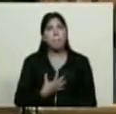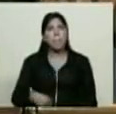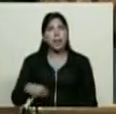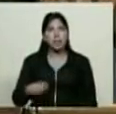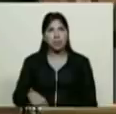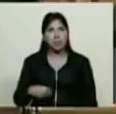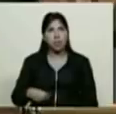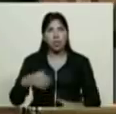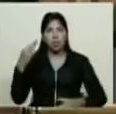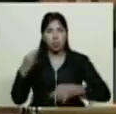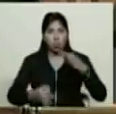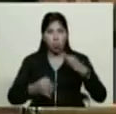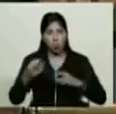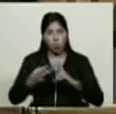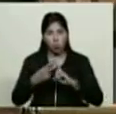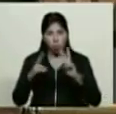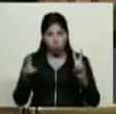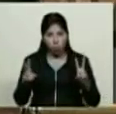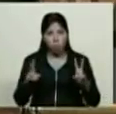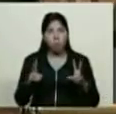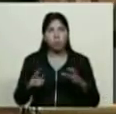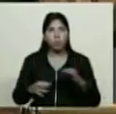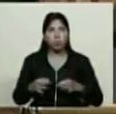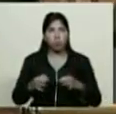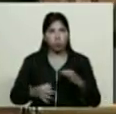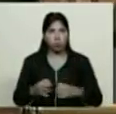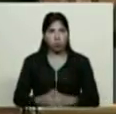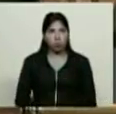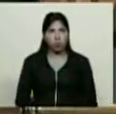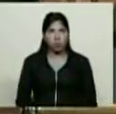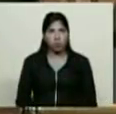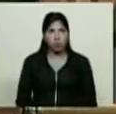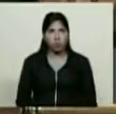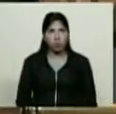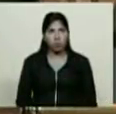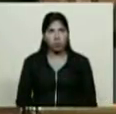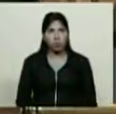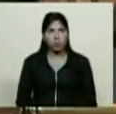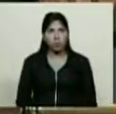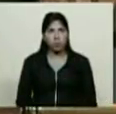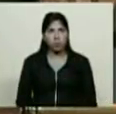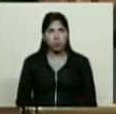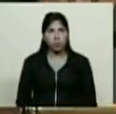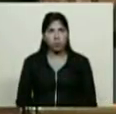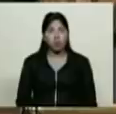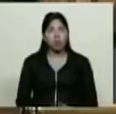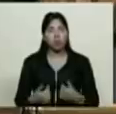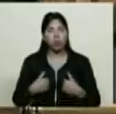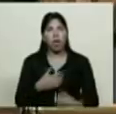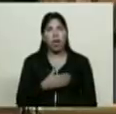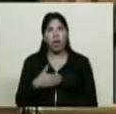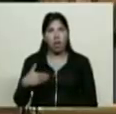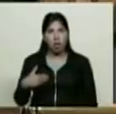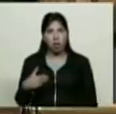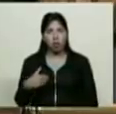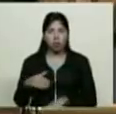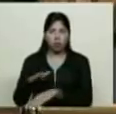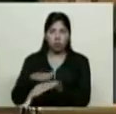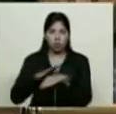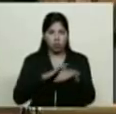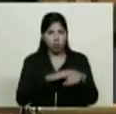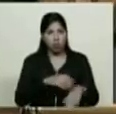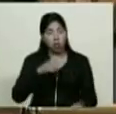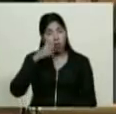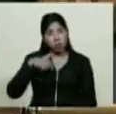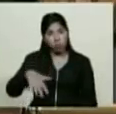Supremo de Justicia y en nombre del Poder Judicial venezolano y de sus integrantes, queremos reiterar a la opinión